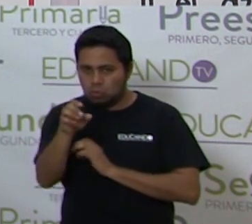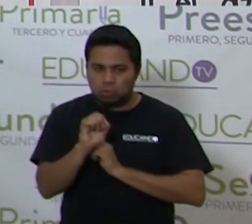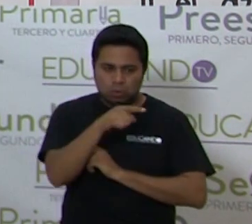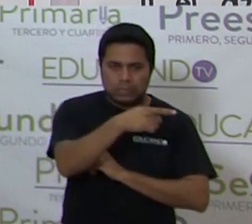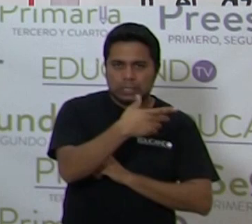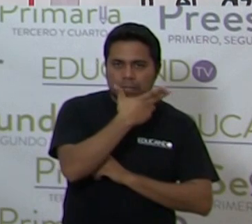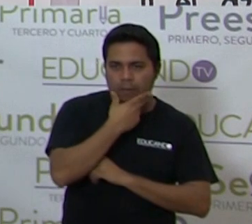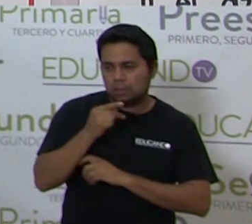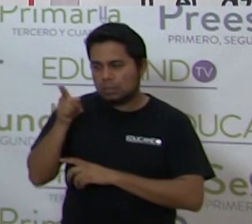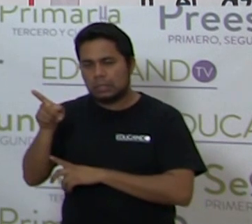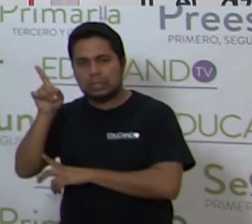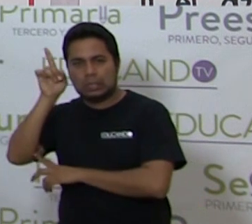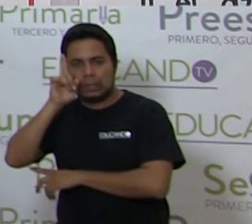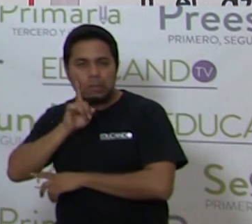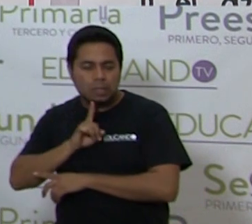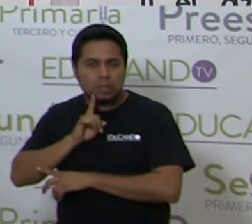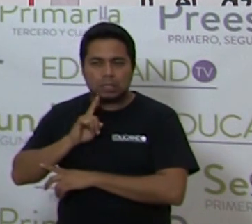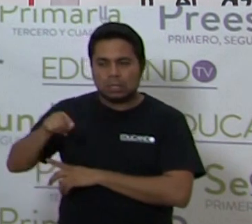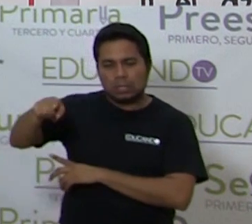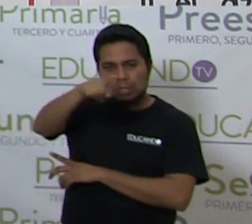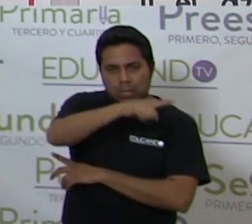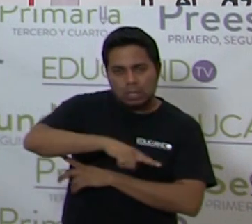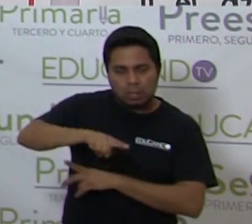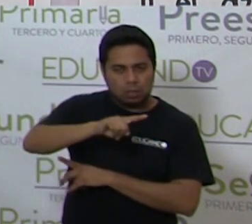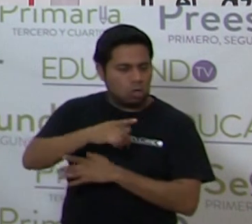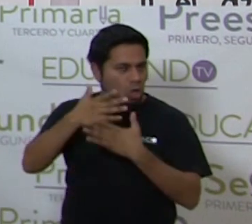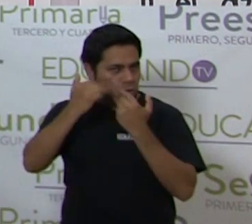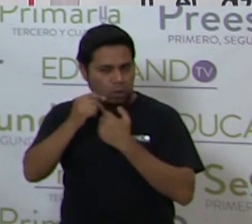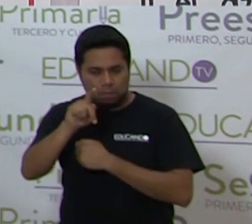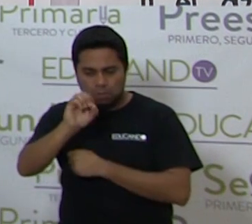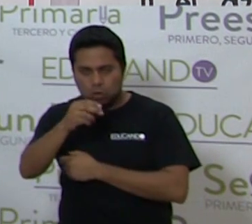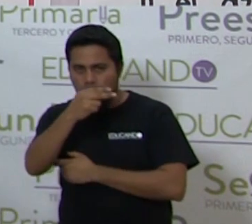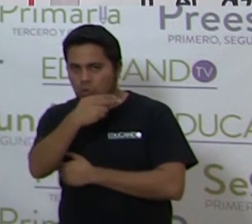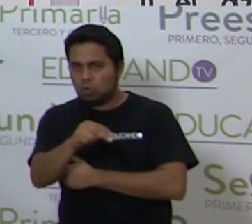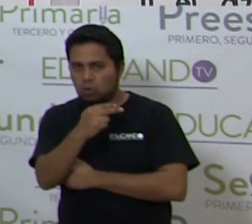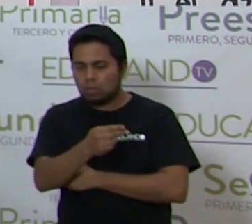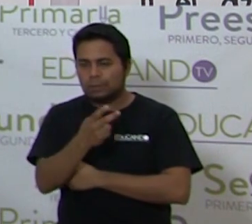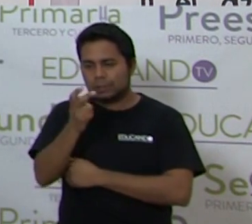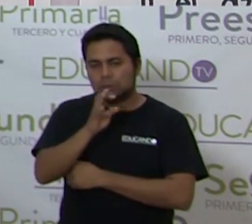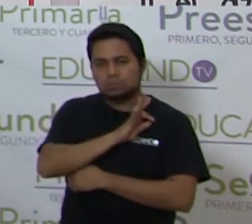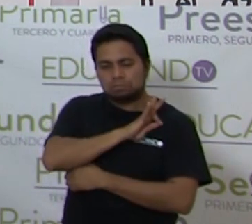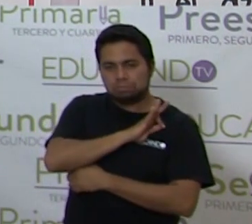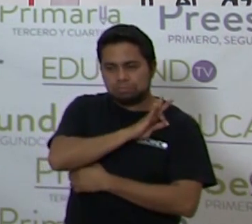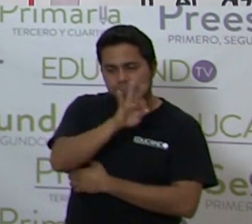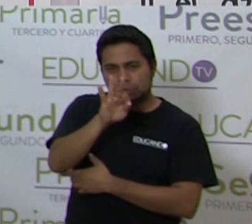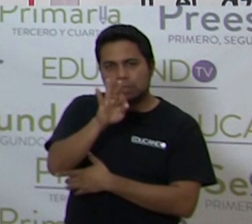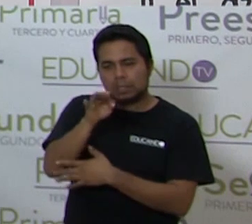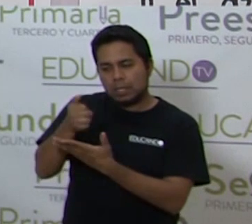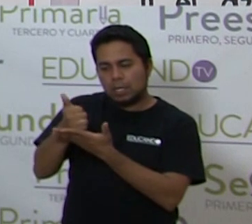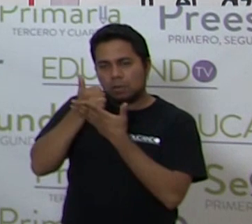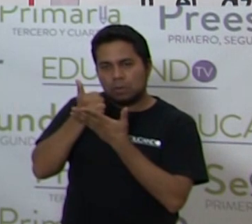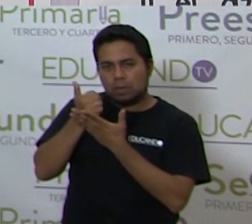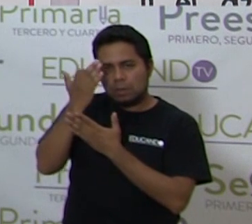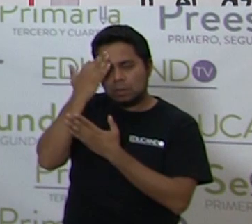al él, ni al ellos, ni a ninguno de los pronombres. Eso va a permitir que dicha conjugación sea